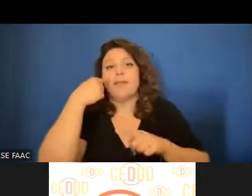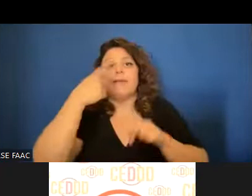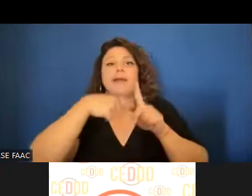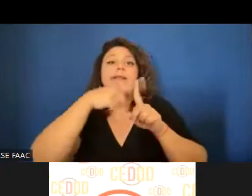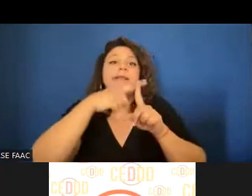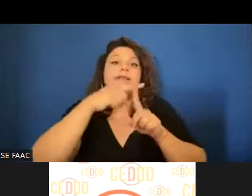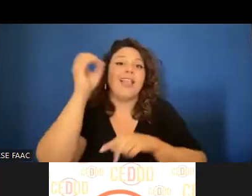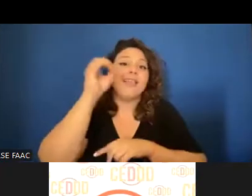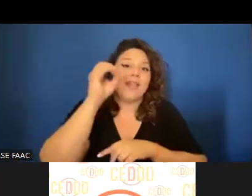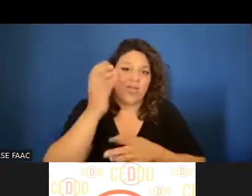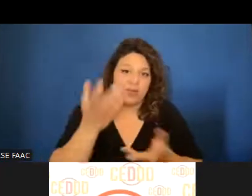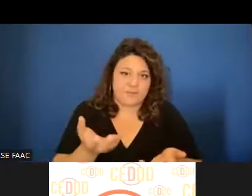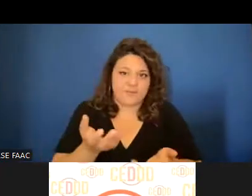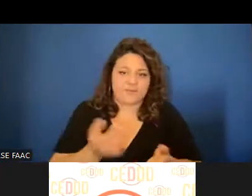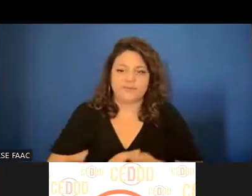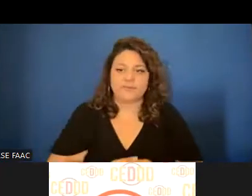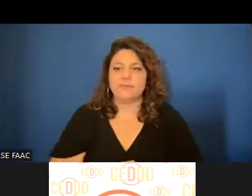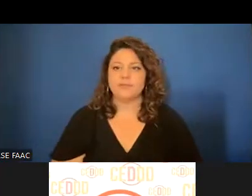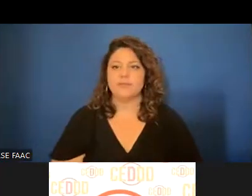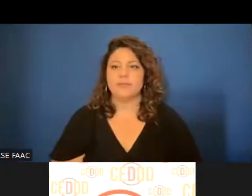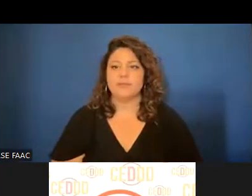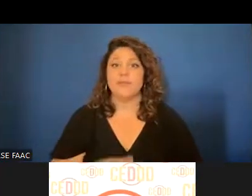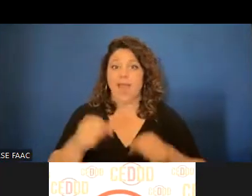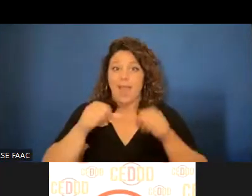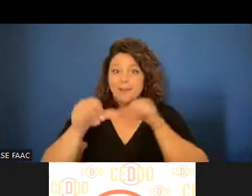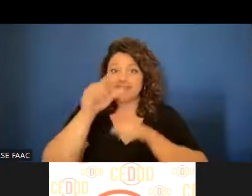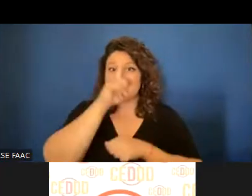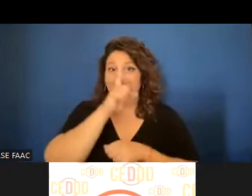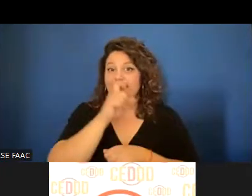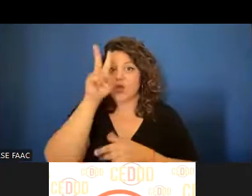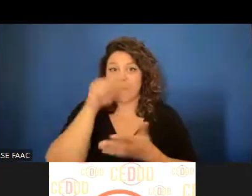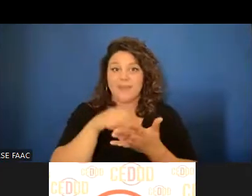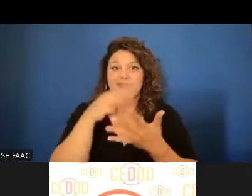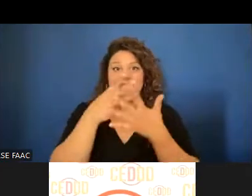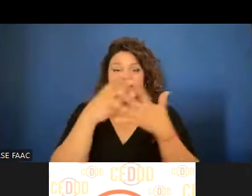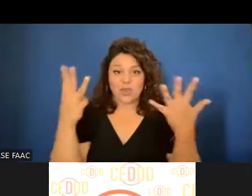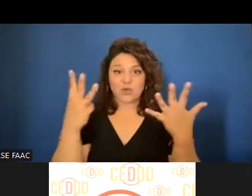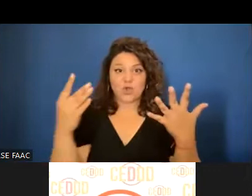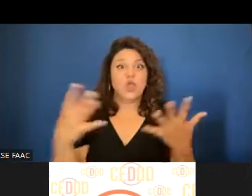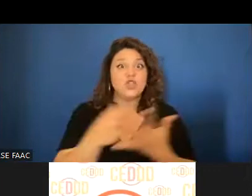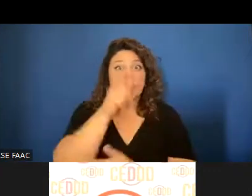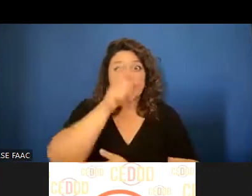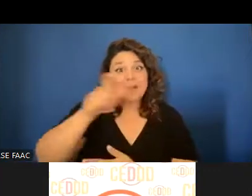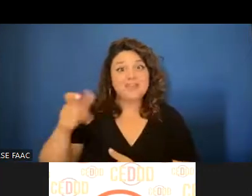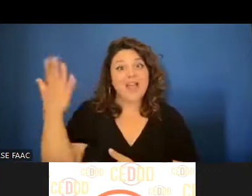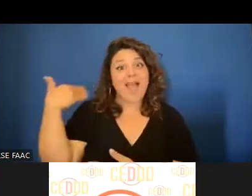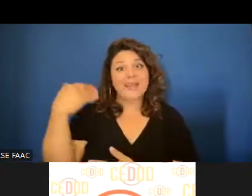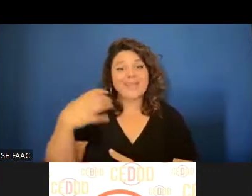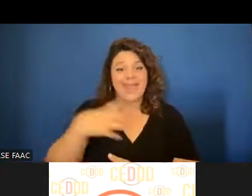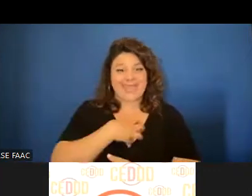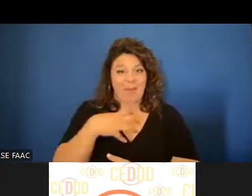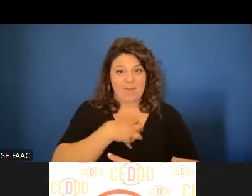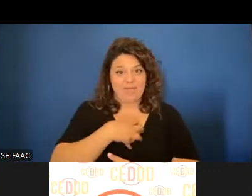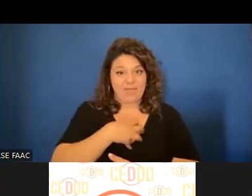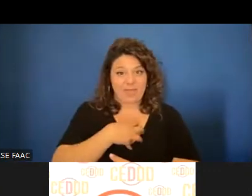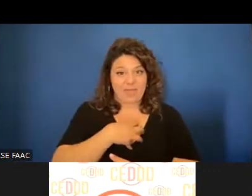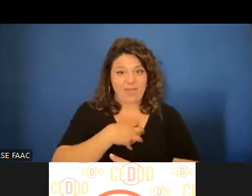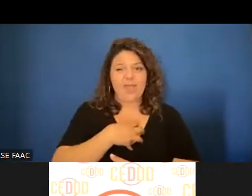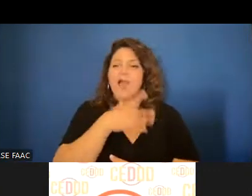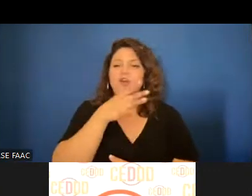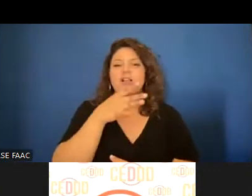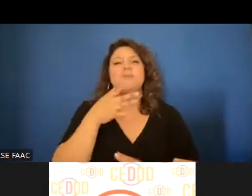hacen es para producir directamente la extinción de relación laboral. Ya la empresa, imagino, que argumentará,